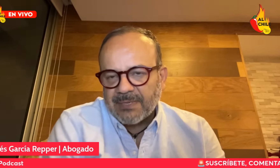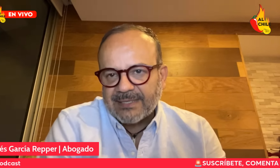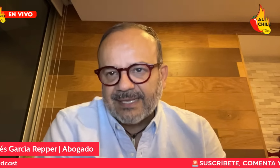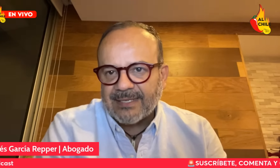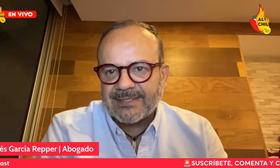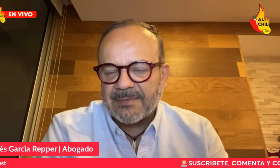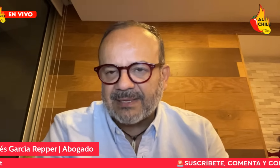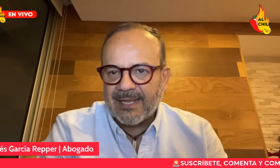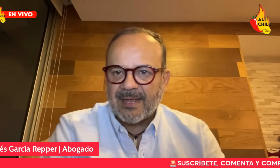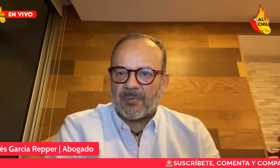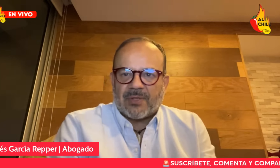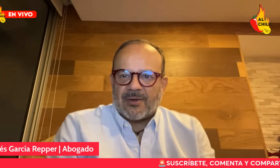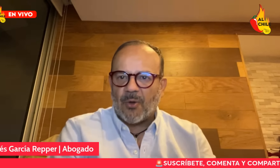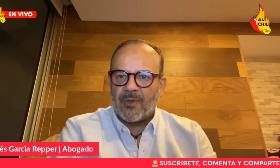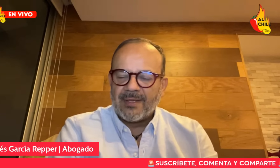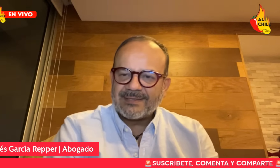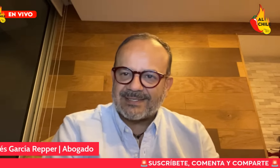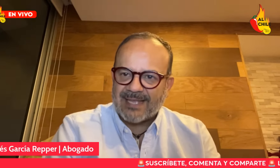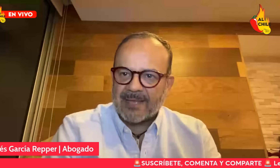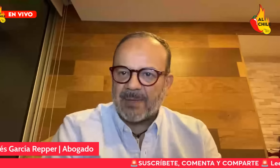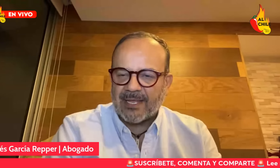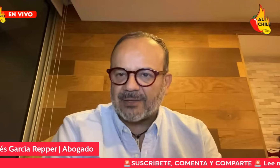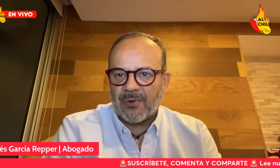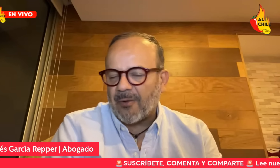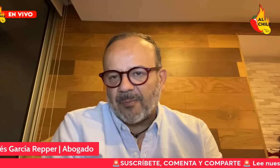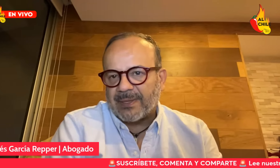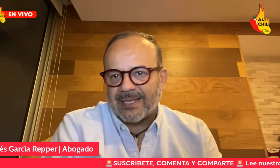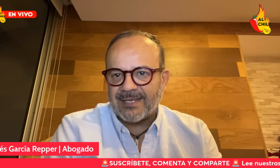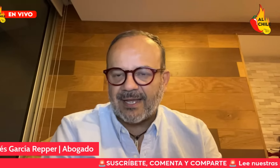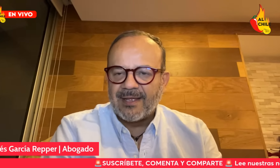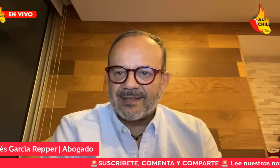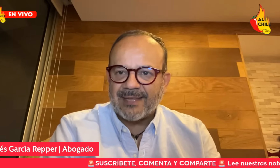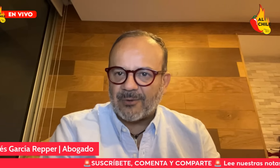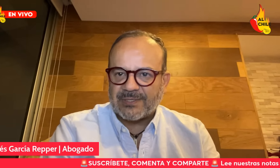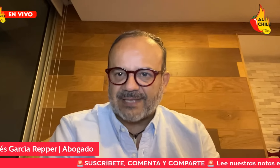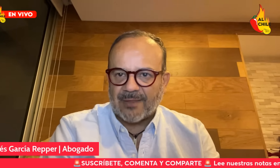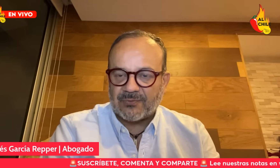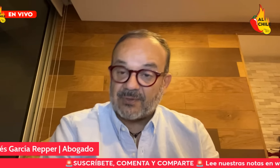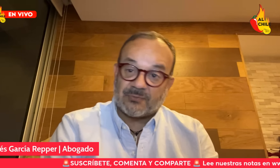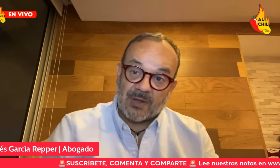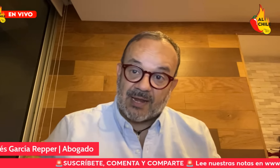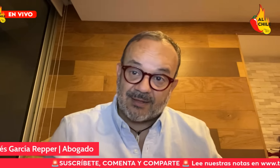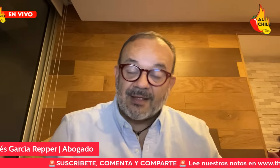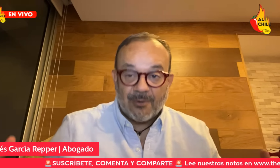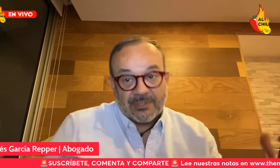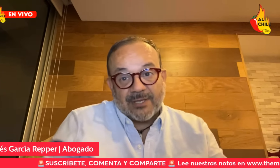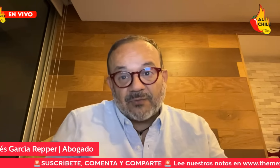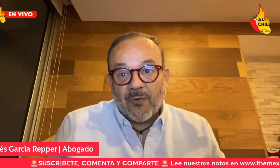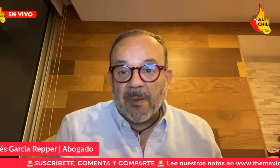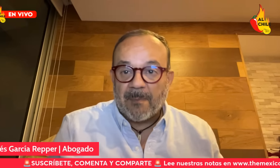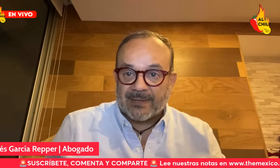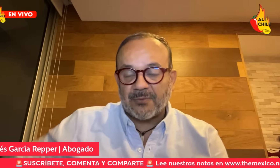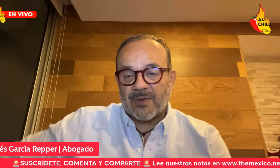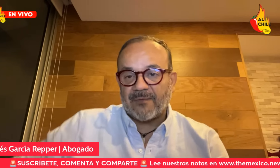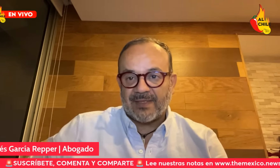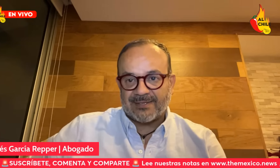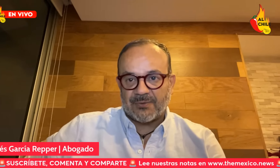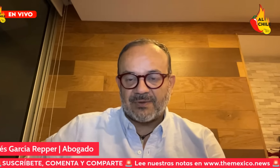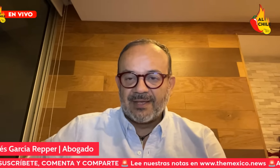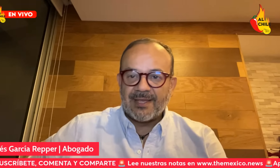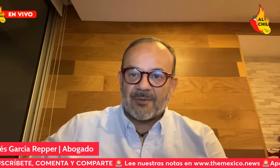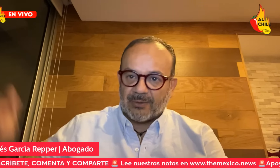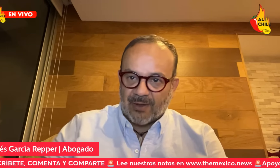bueno estarán sin materia porque no se está invadiendo la competencia de los estados es una la los estados forman parte de una